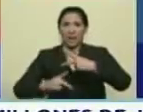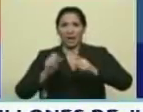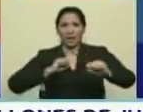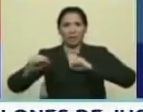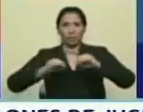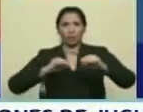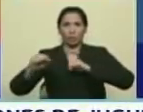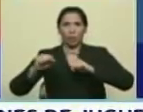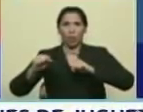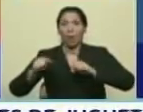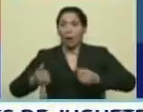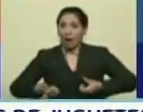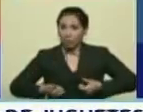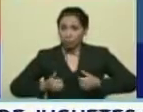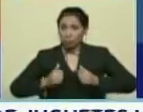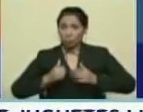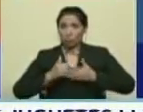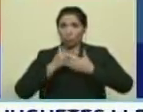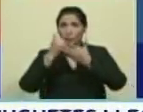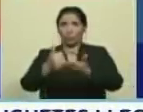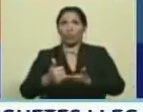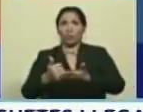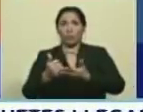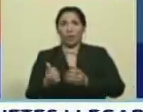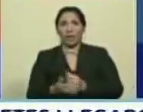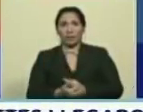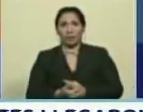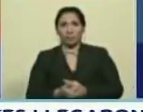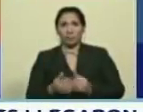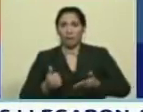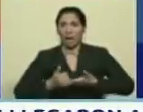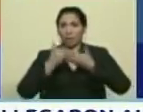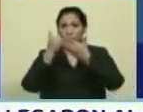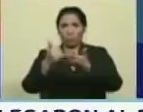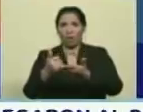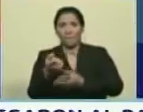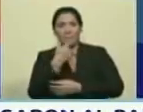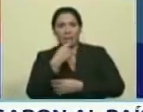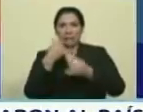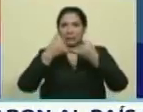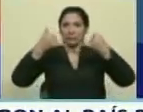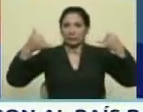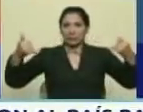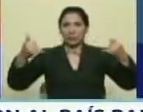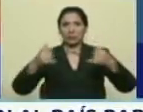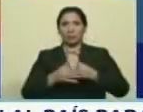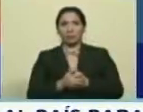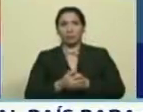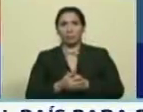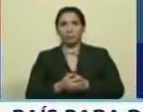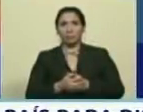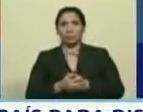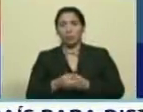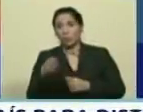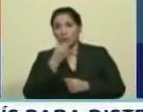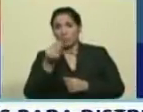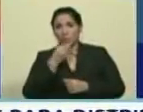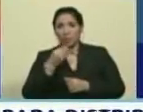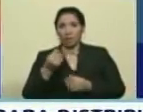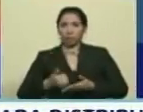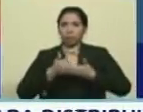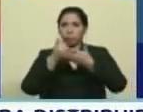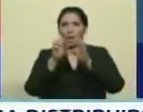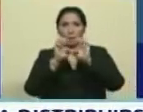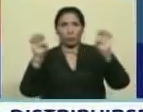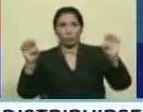hermano país caribeño en las áreas de salud, finanzas, energía, agricultura y soberanía alimentaria,